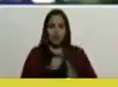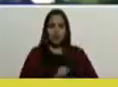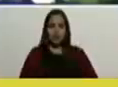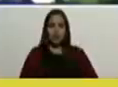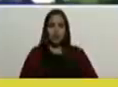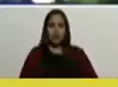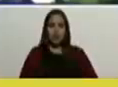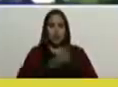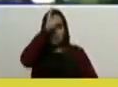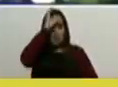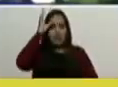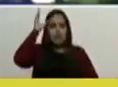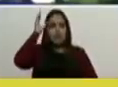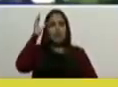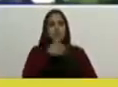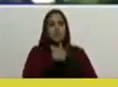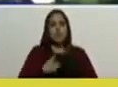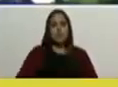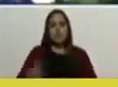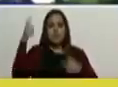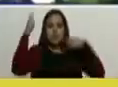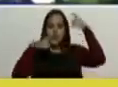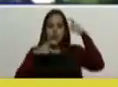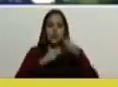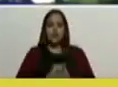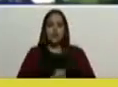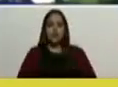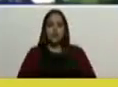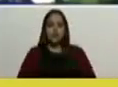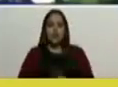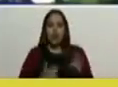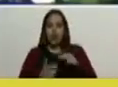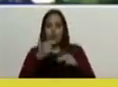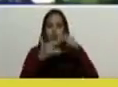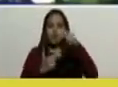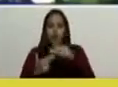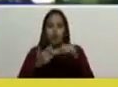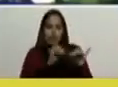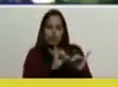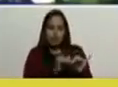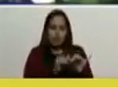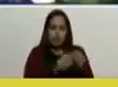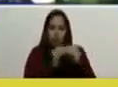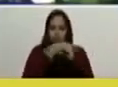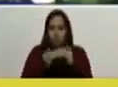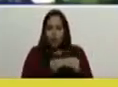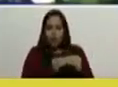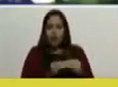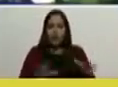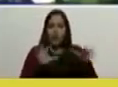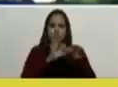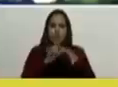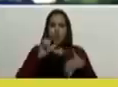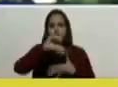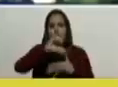como canciller del comandante Chávez en la construcción de la arquitectura de la Unión